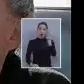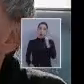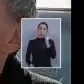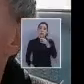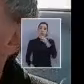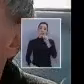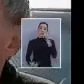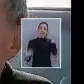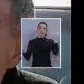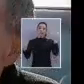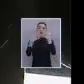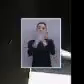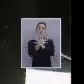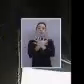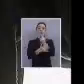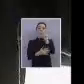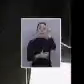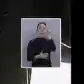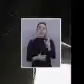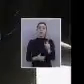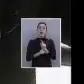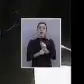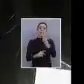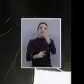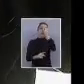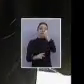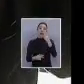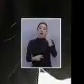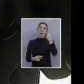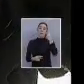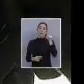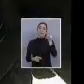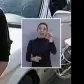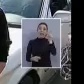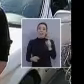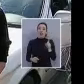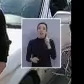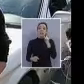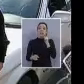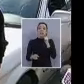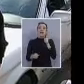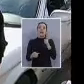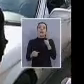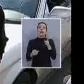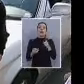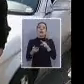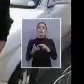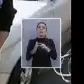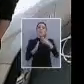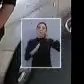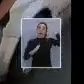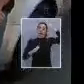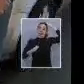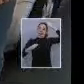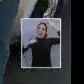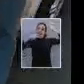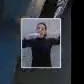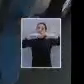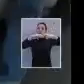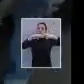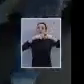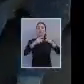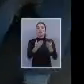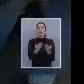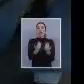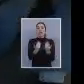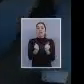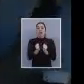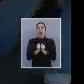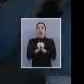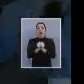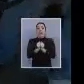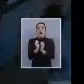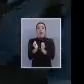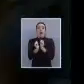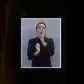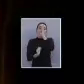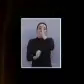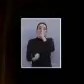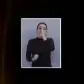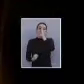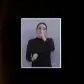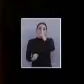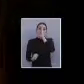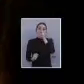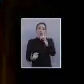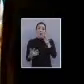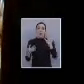asegura que se le confundió con una persona ciega, pero en realidad él sufre de una enfermedad neurológica, por lo que necesita la asistencia de su perro.